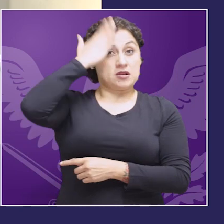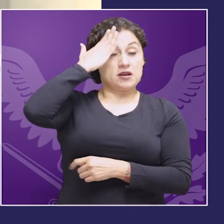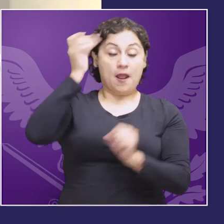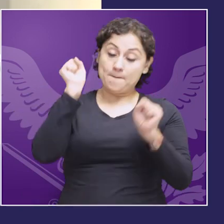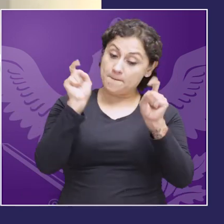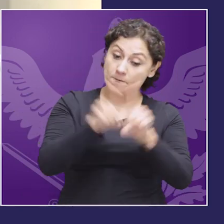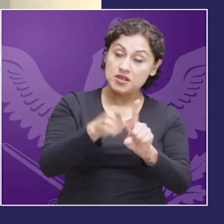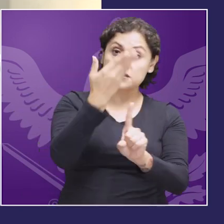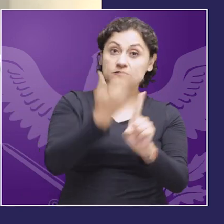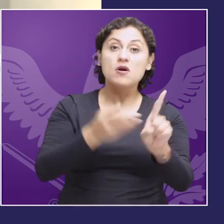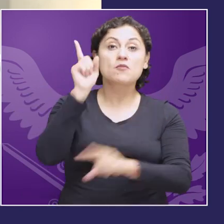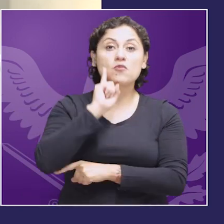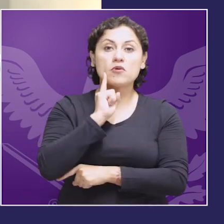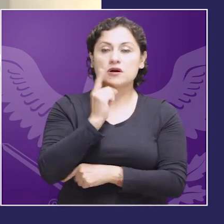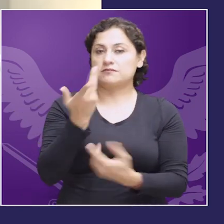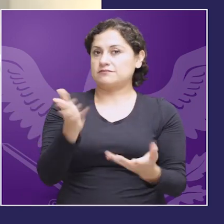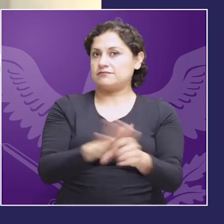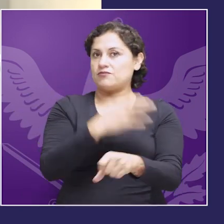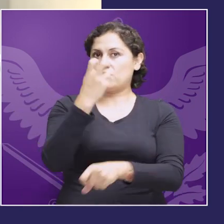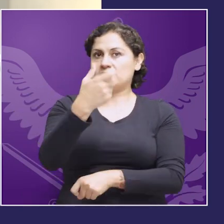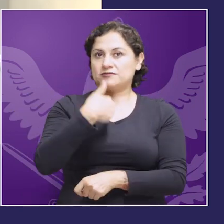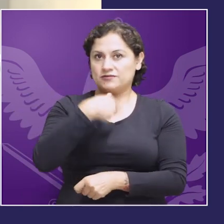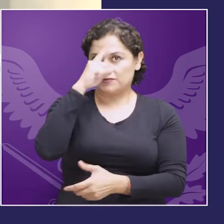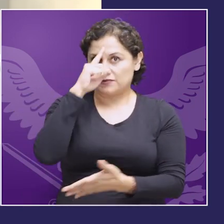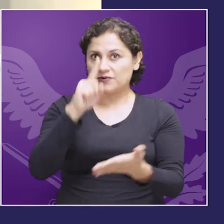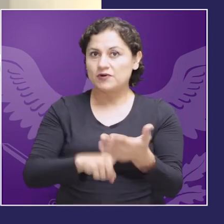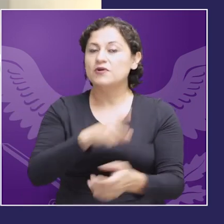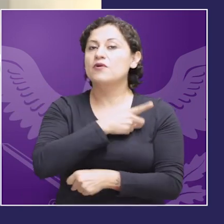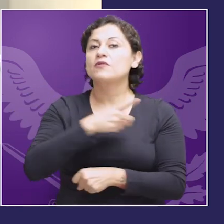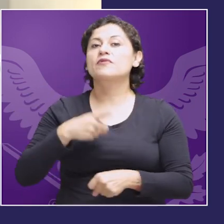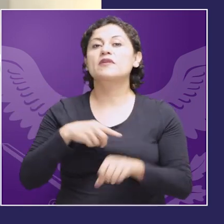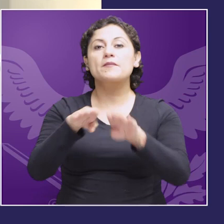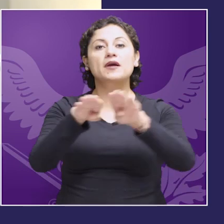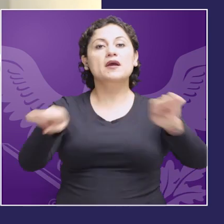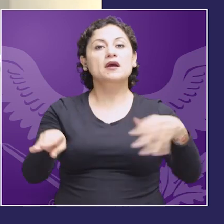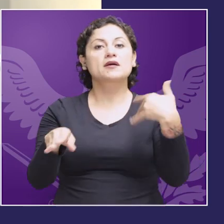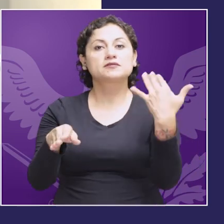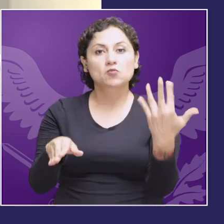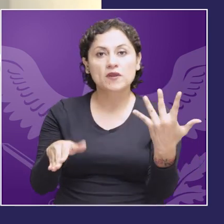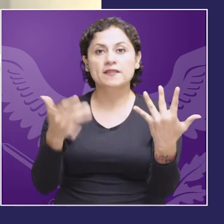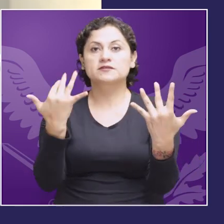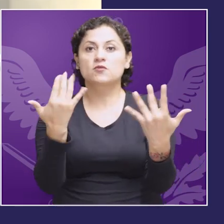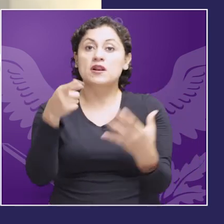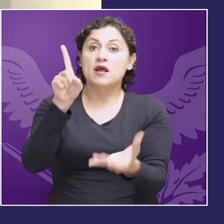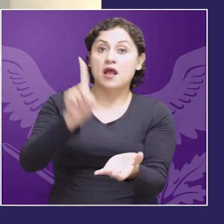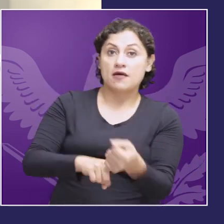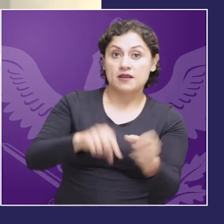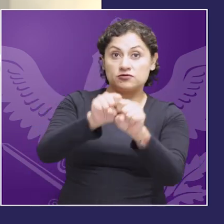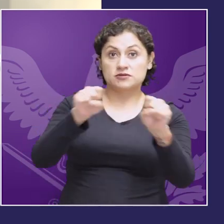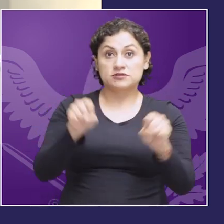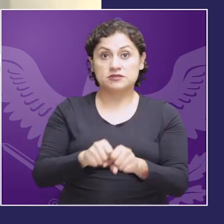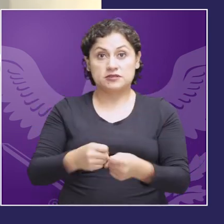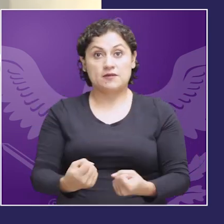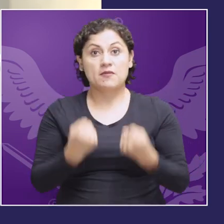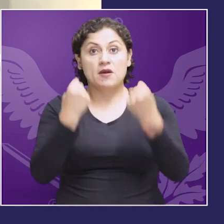solidariamente con nosotros esta agenda, pero el liderazgo de la agenda de las mujeres sigue estando en las mujeres, y eso me parece que